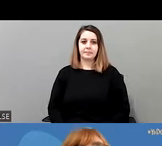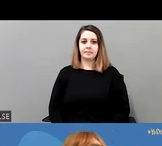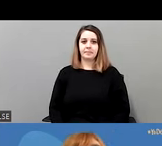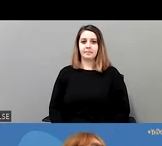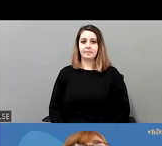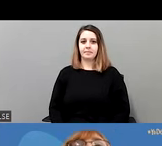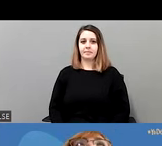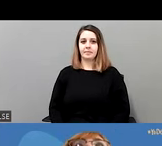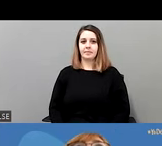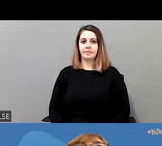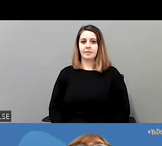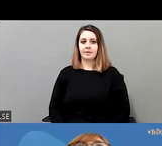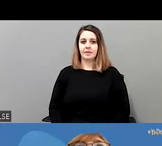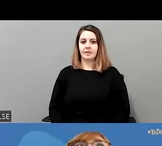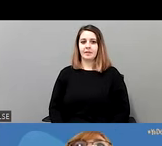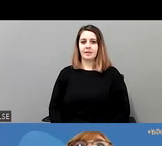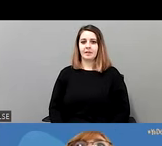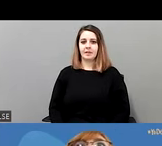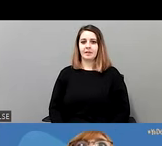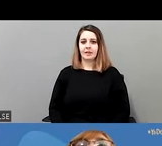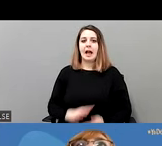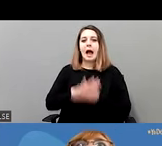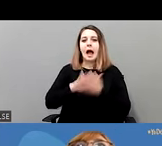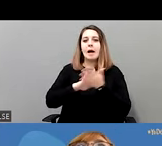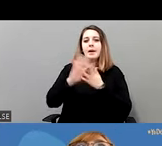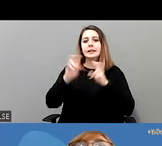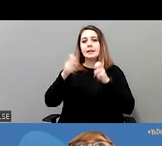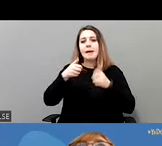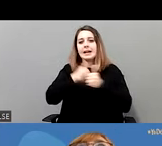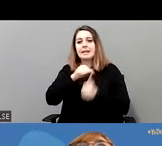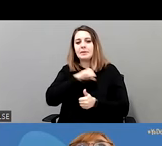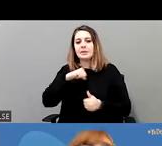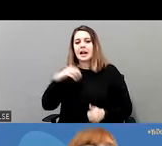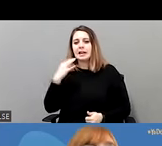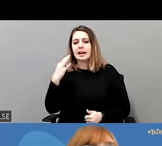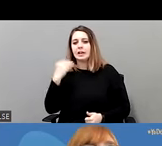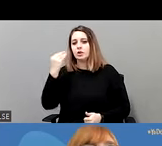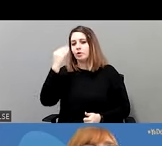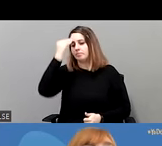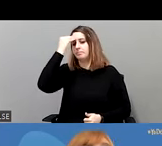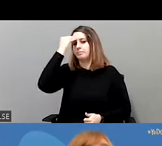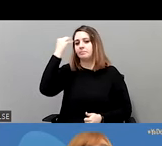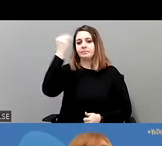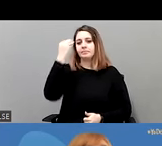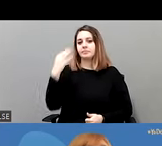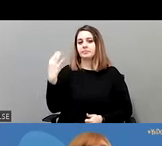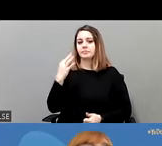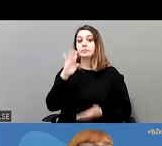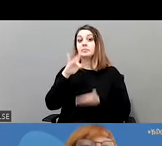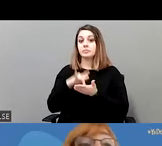A la hora de pensar en qué es la asistencia personal, no puedo dejar de mencionar lo que